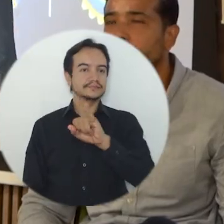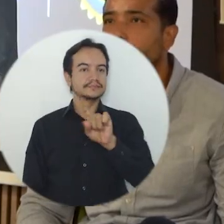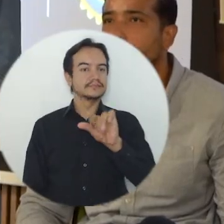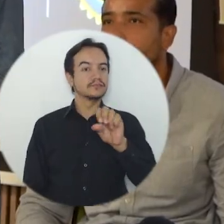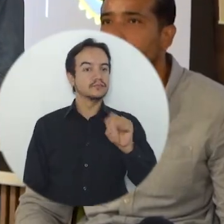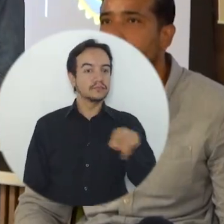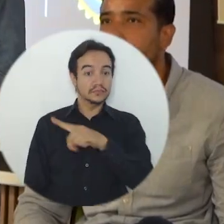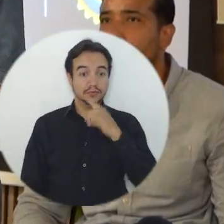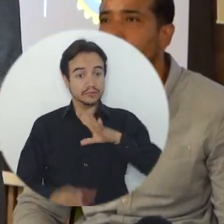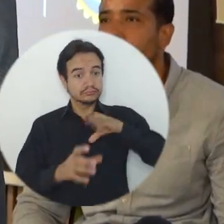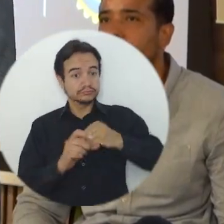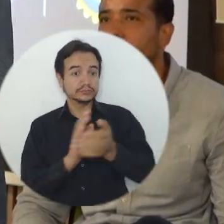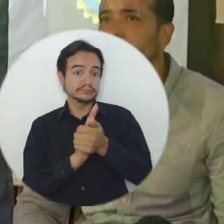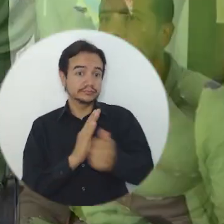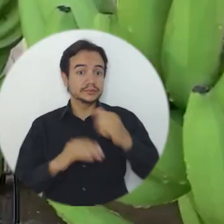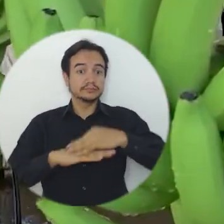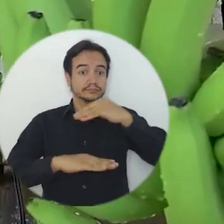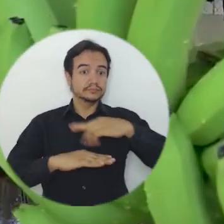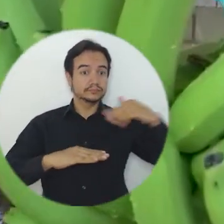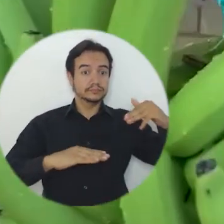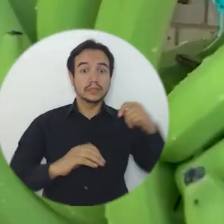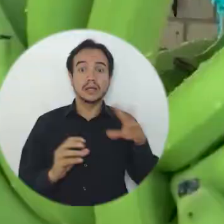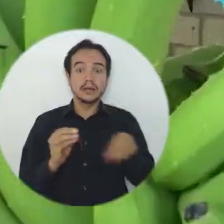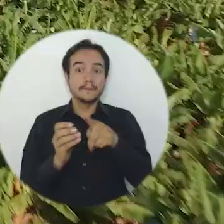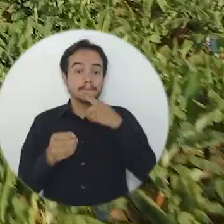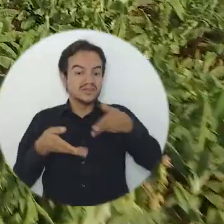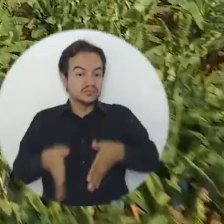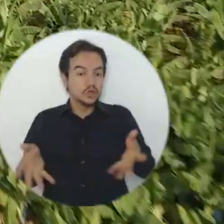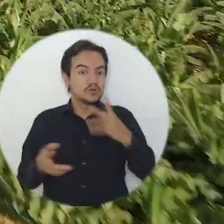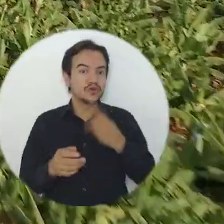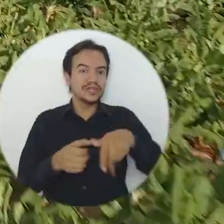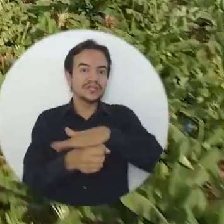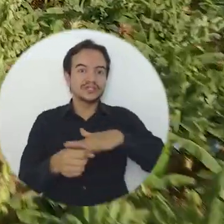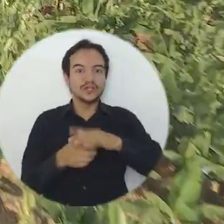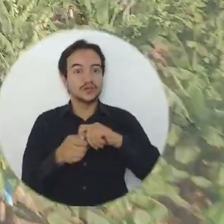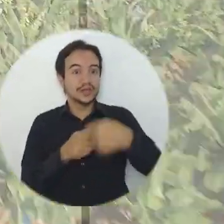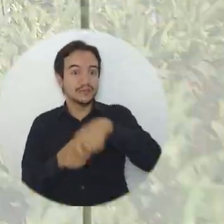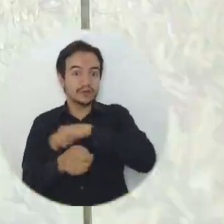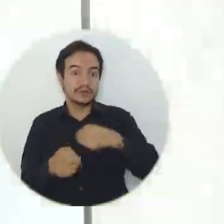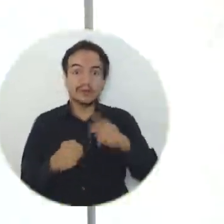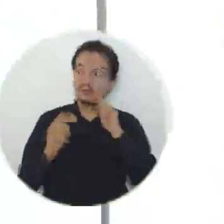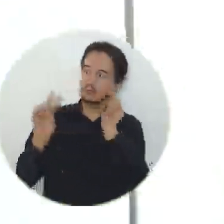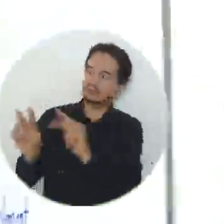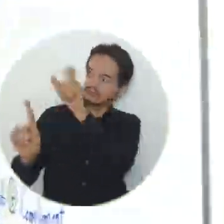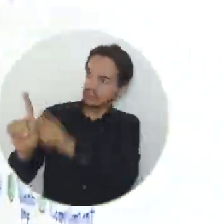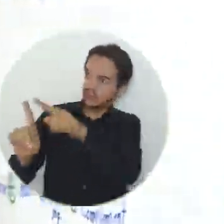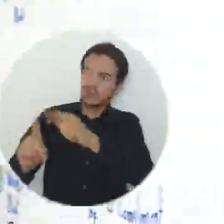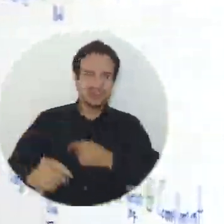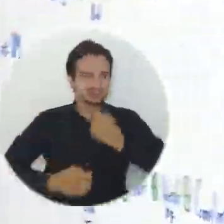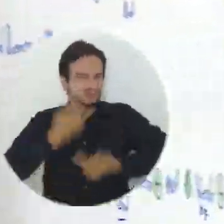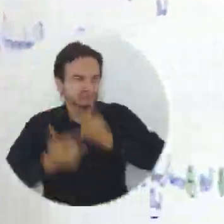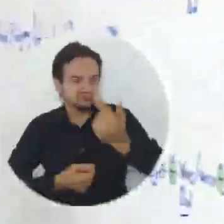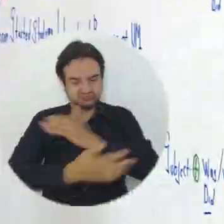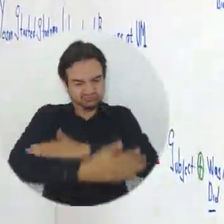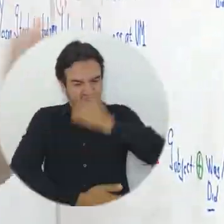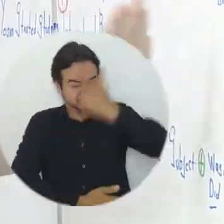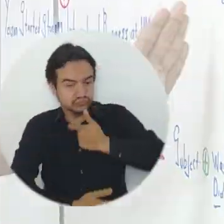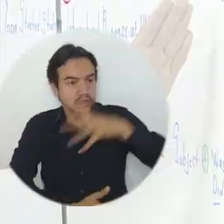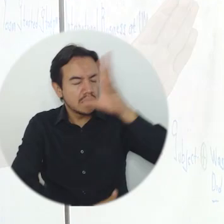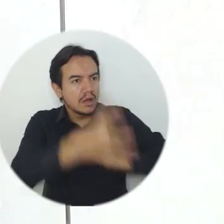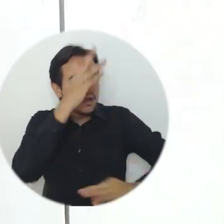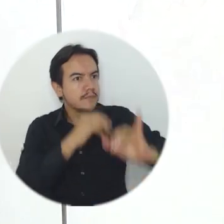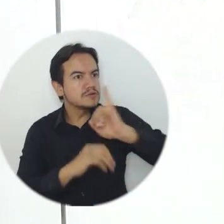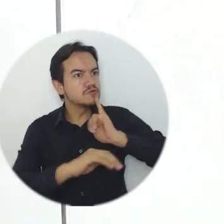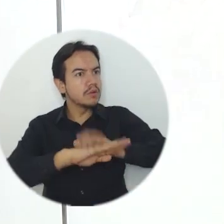Jason, un joven talento magdalena y nacido en la zona bananera, es la muestra de que con disciplina y práctica se puede lograr el dominio de una